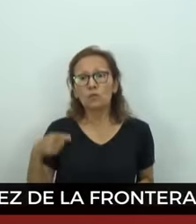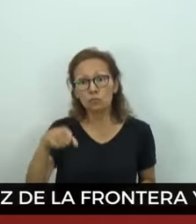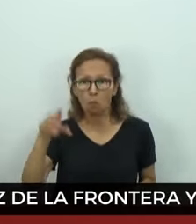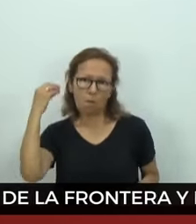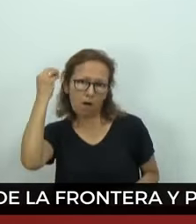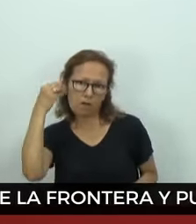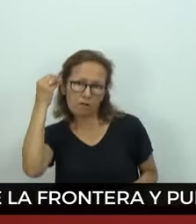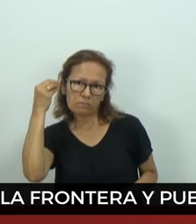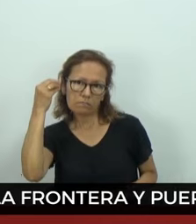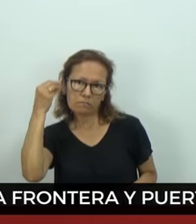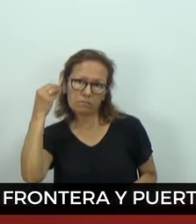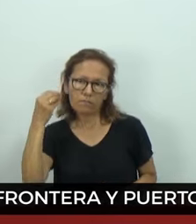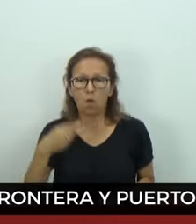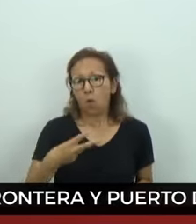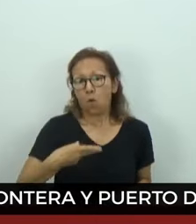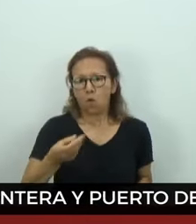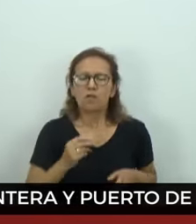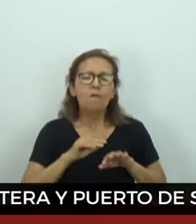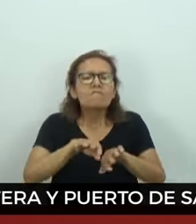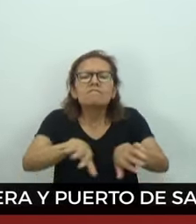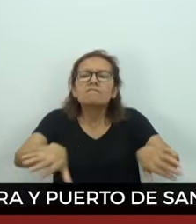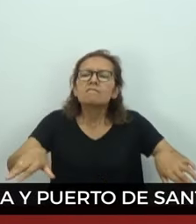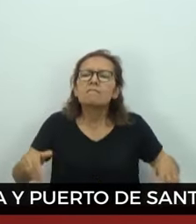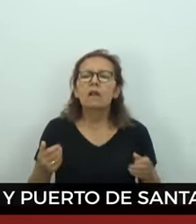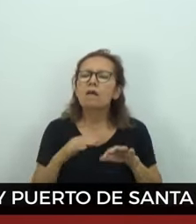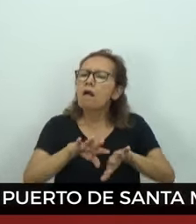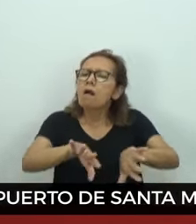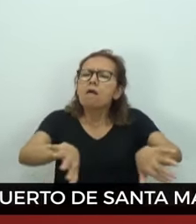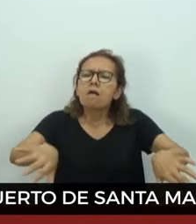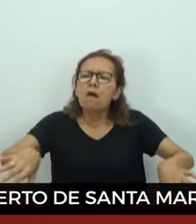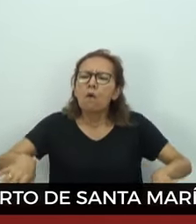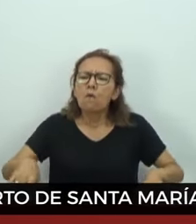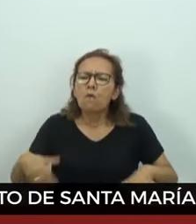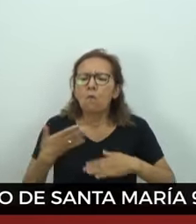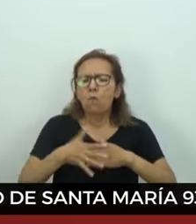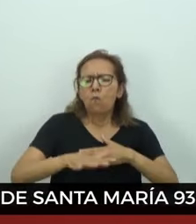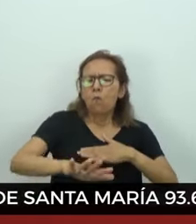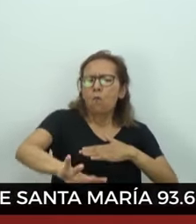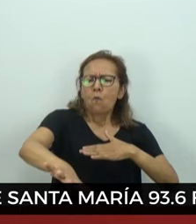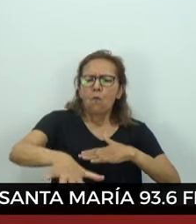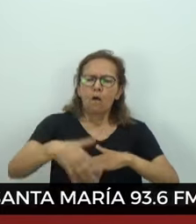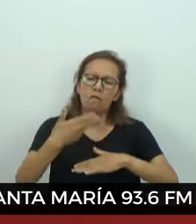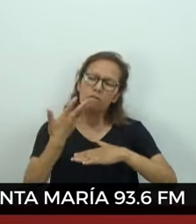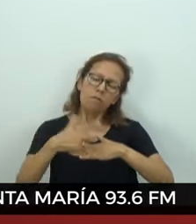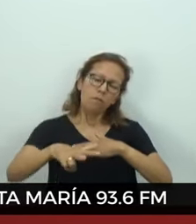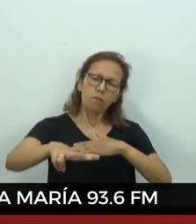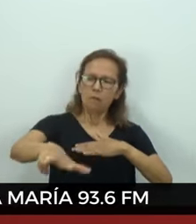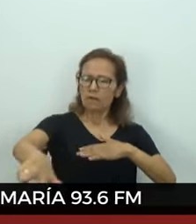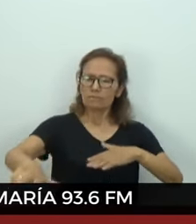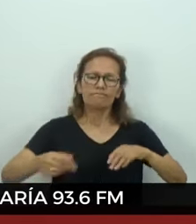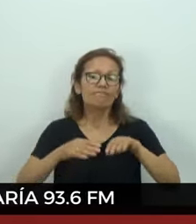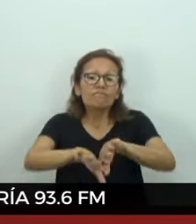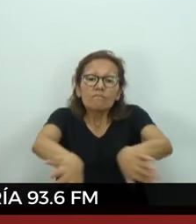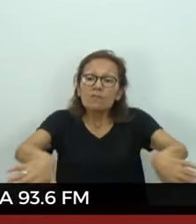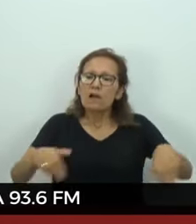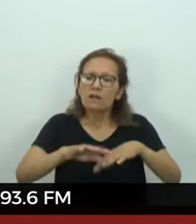que tú y yo, nadando, teníamos que traspasar esos océanos. ¿Qué piensas? ¿Lo vas a